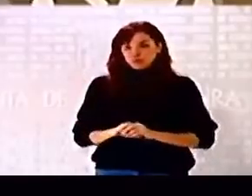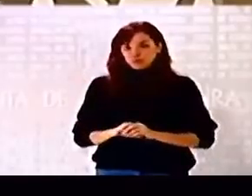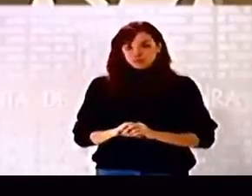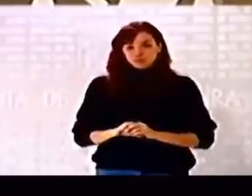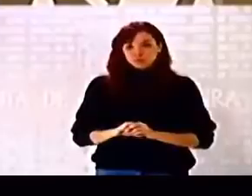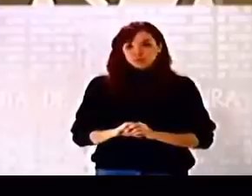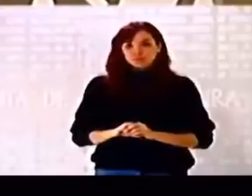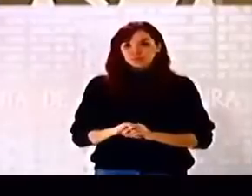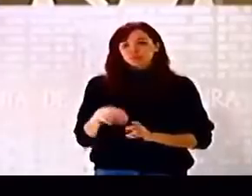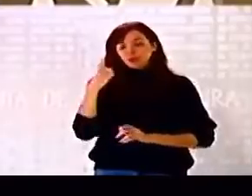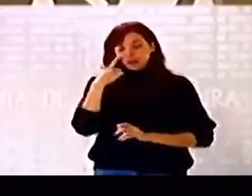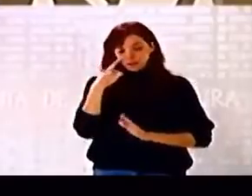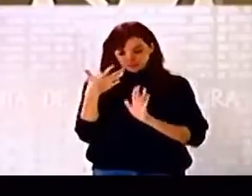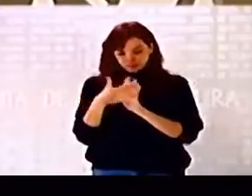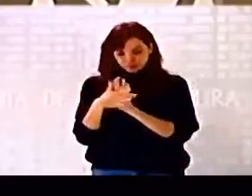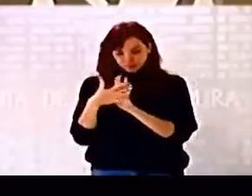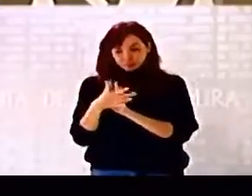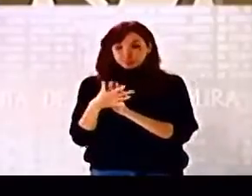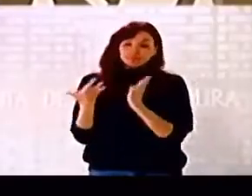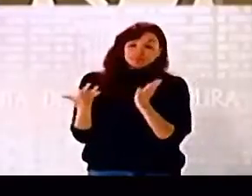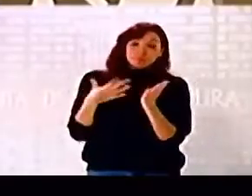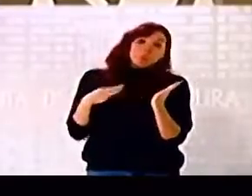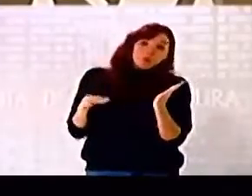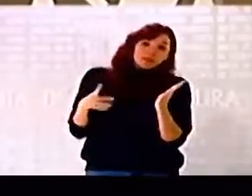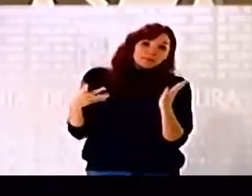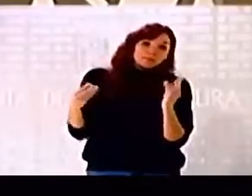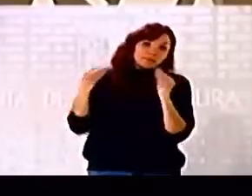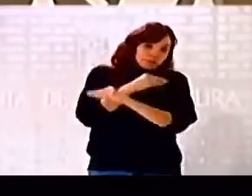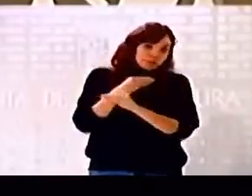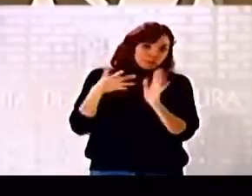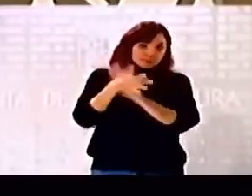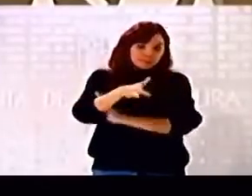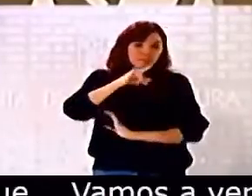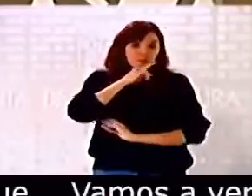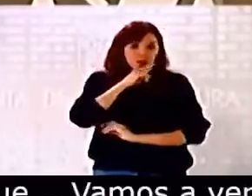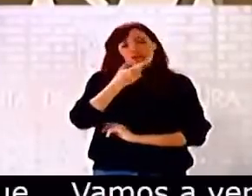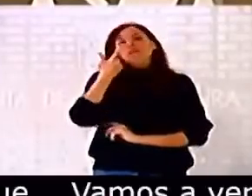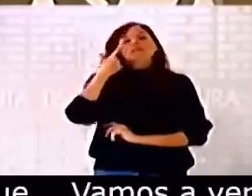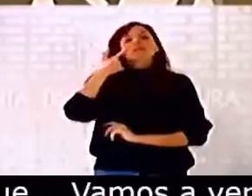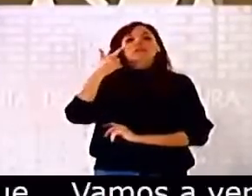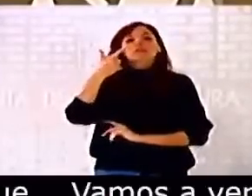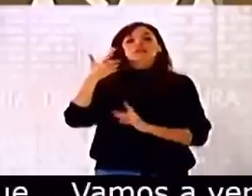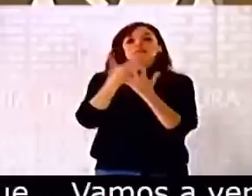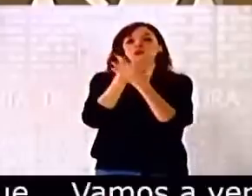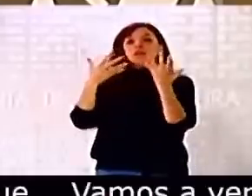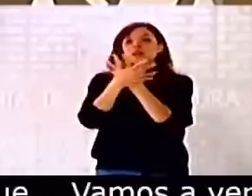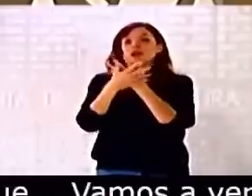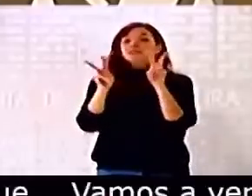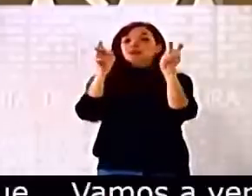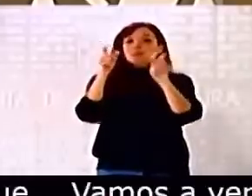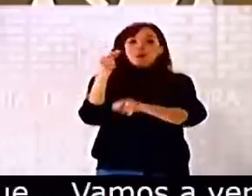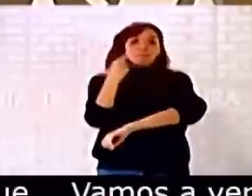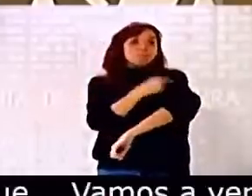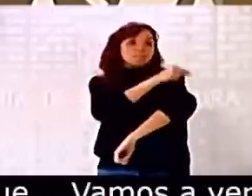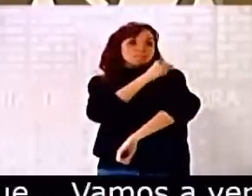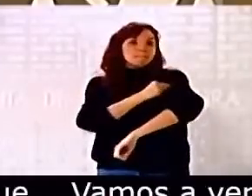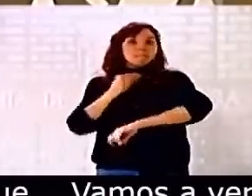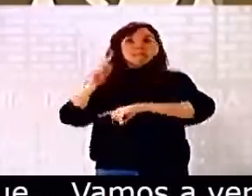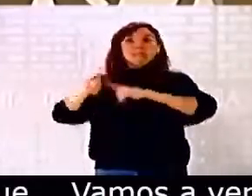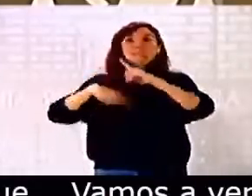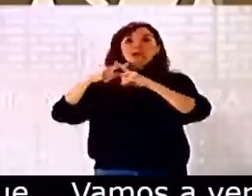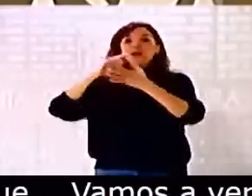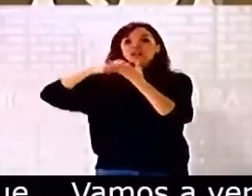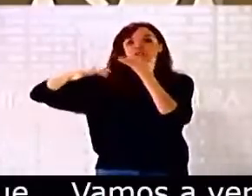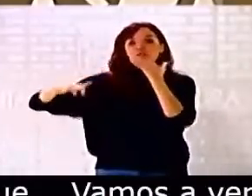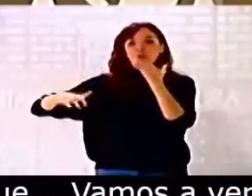pasa es que, vamos a ver, quizás me haya explicado yo mal en el sentido de que he mezclado la vacunación con la publicación del informe por